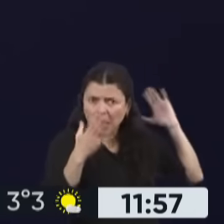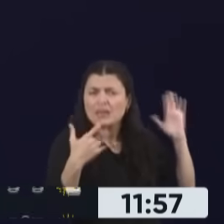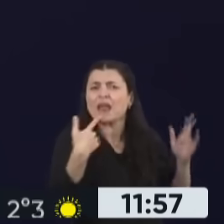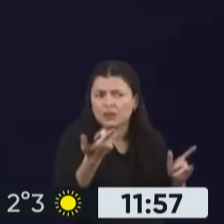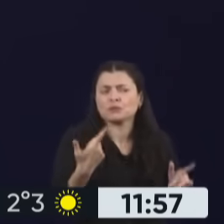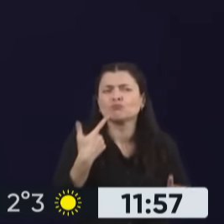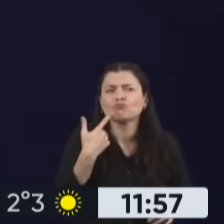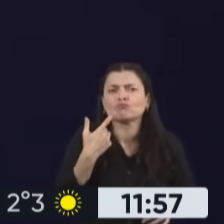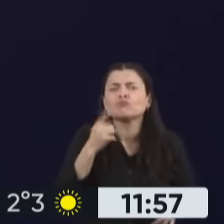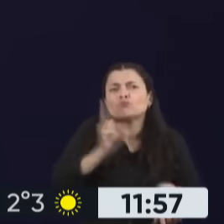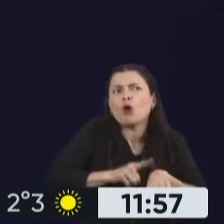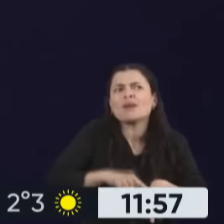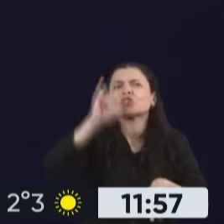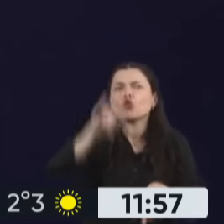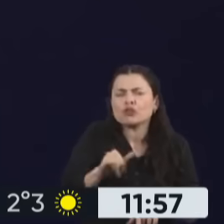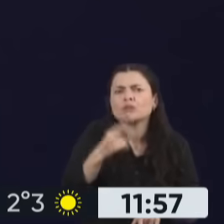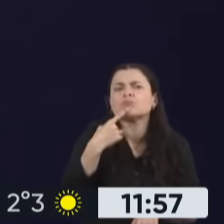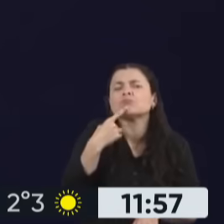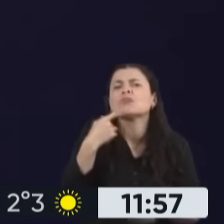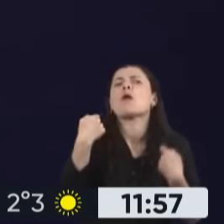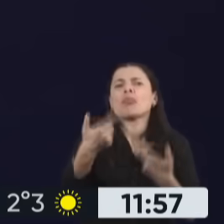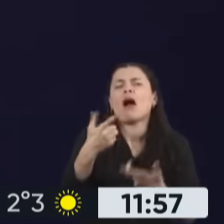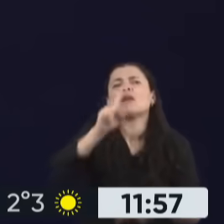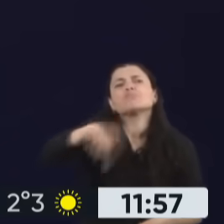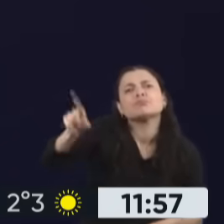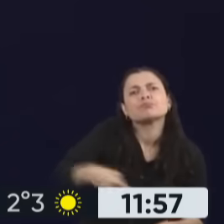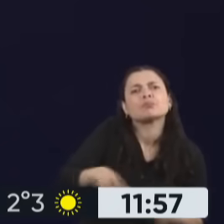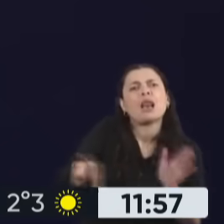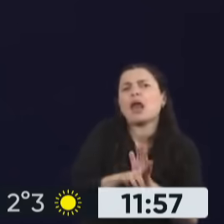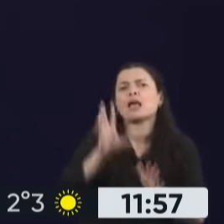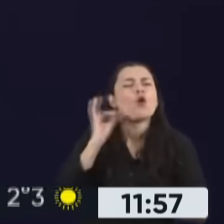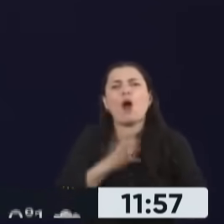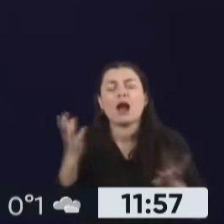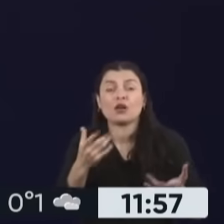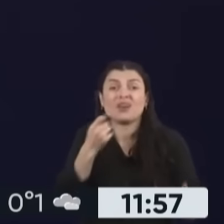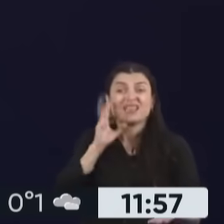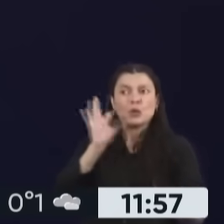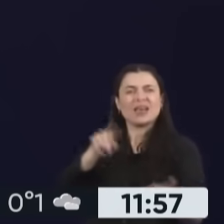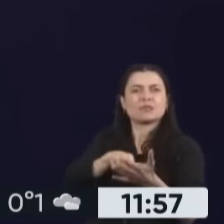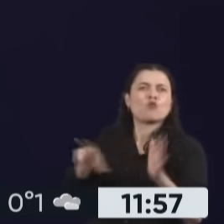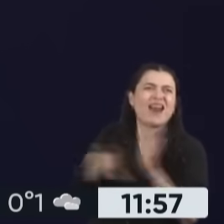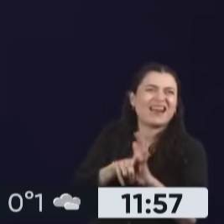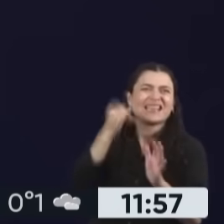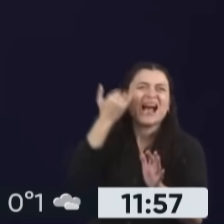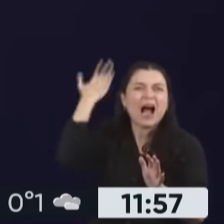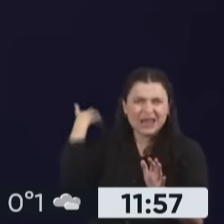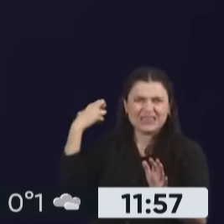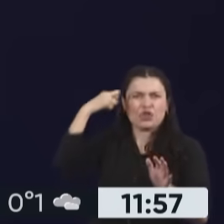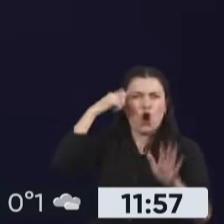esa herramienta constitucional cada vez que una ley aprobada por el